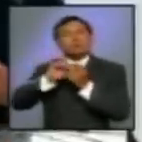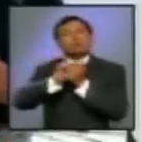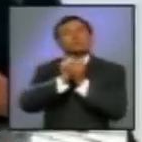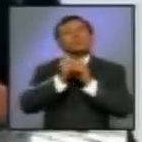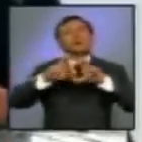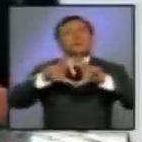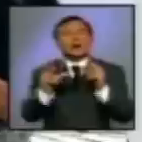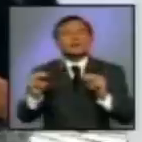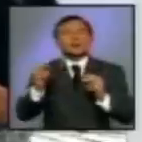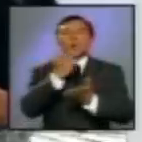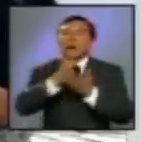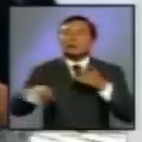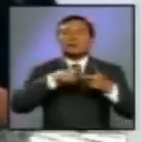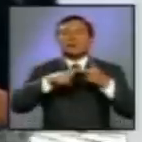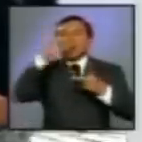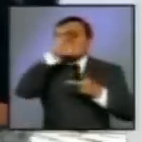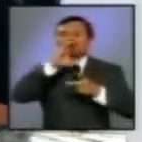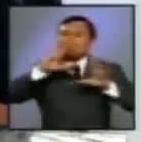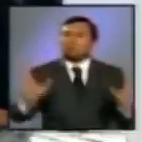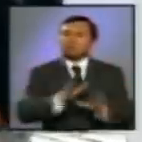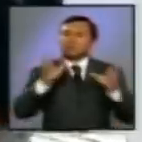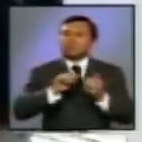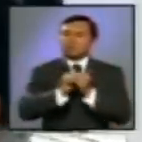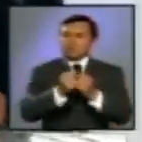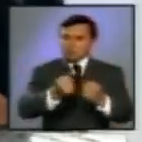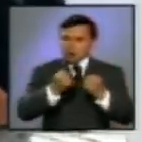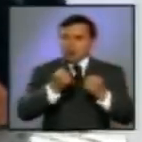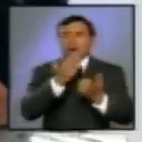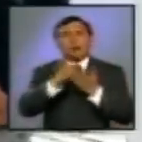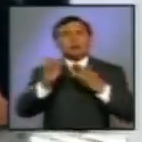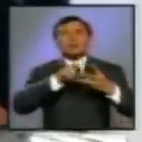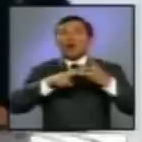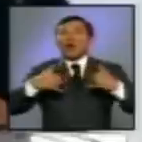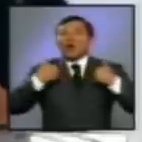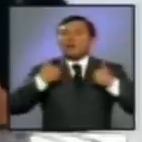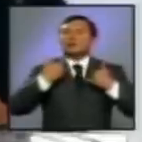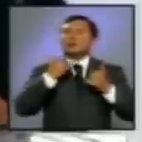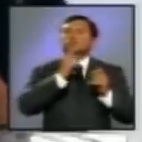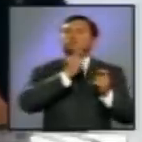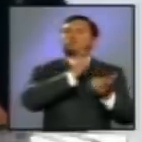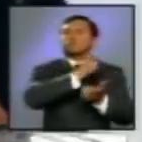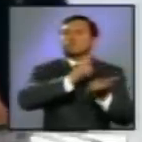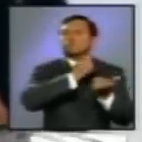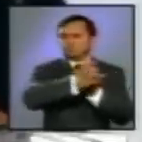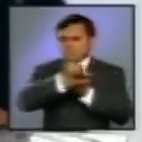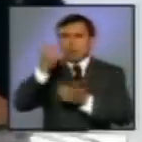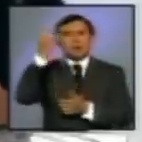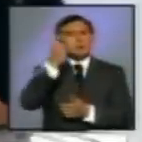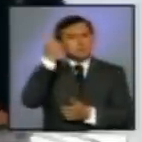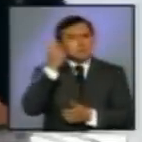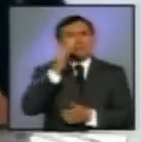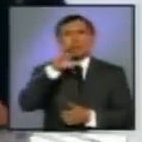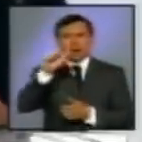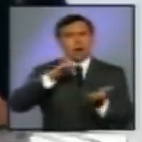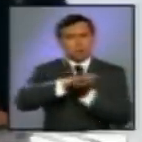Esta paz que se logra con más becas para los jóvenes. Esta paz que se logra cuando vuelve a crecer la economía y